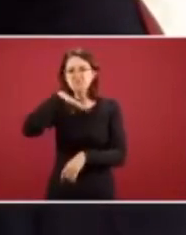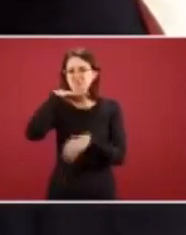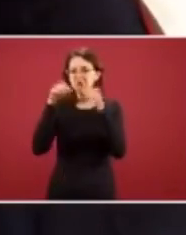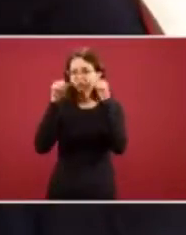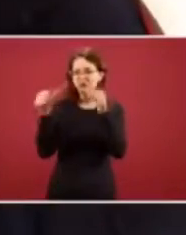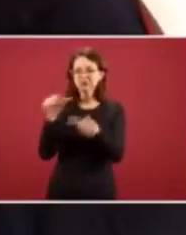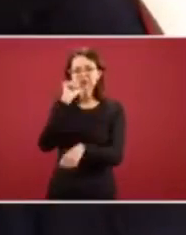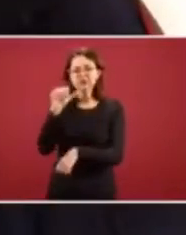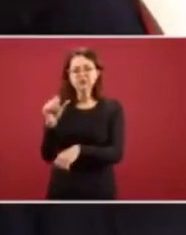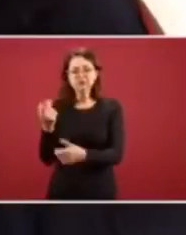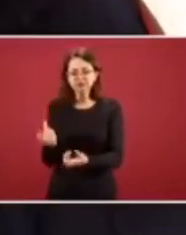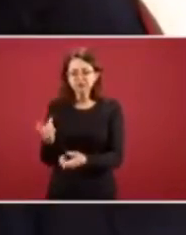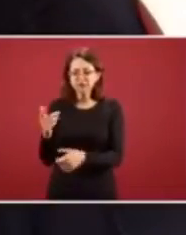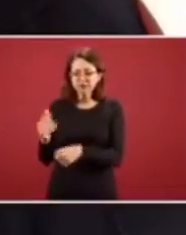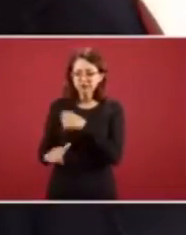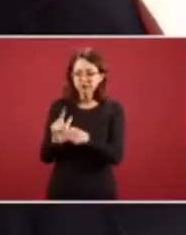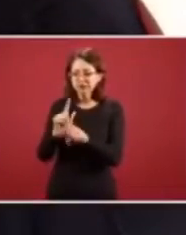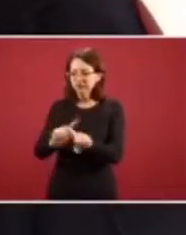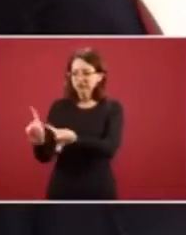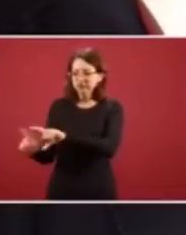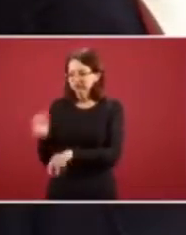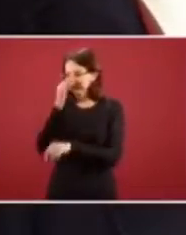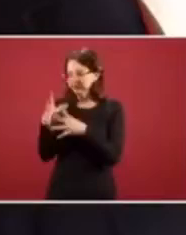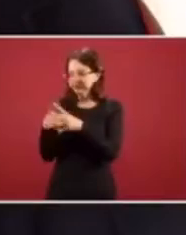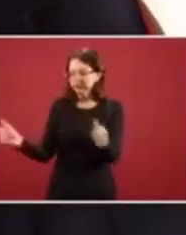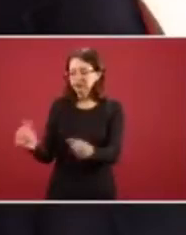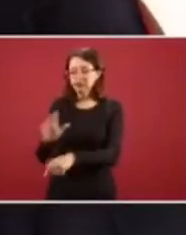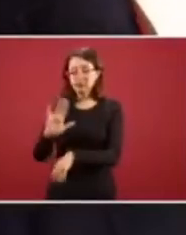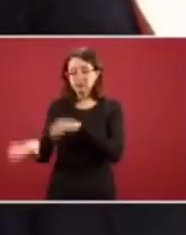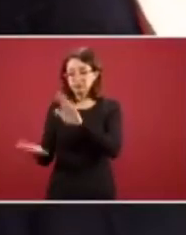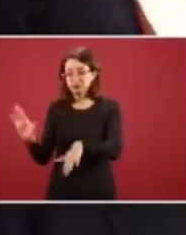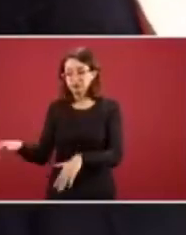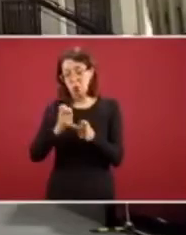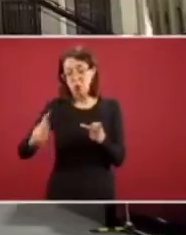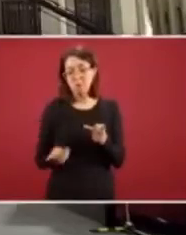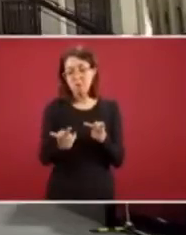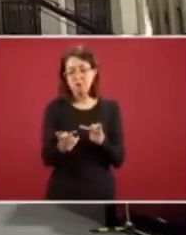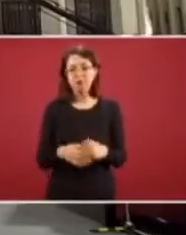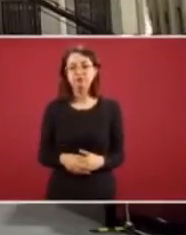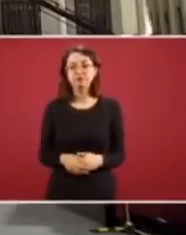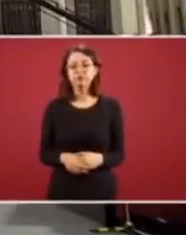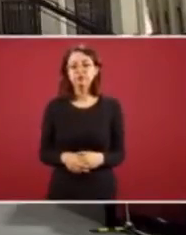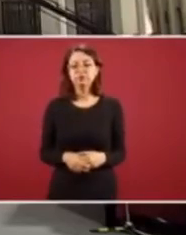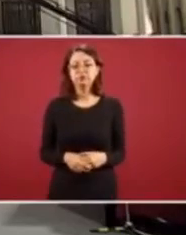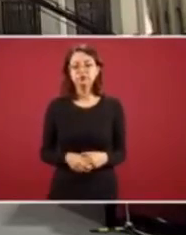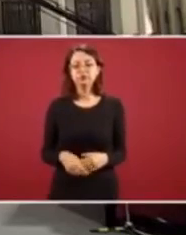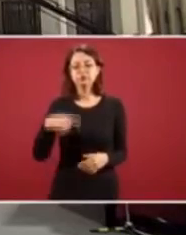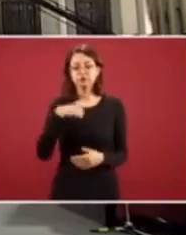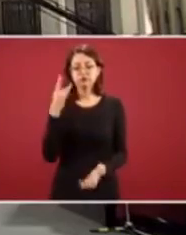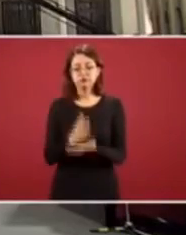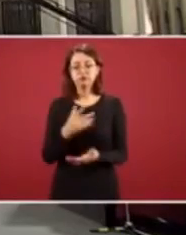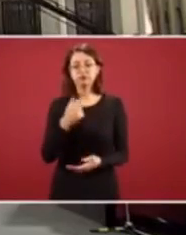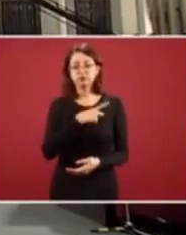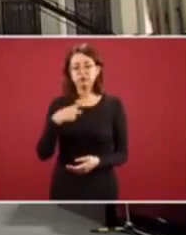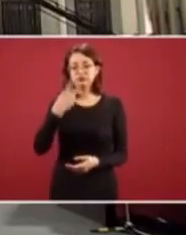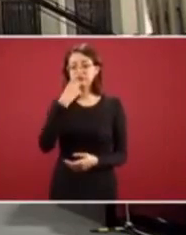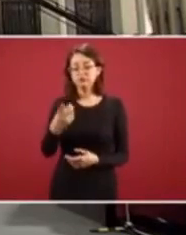defensa apropiada para las especies en peligro de extinción y especialmente la vaquita marina. Nada más introduzco diciendo de que se llevan muy